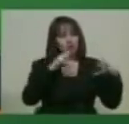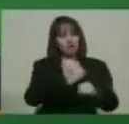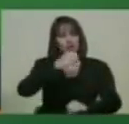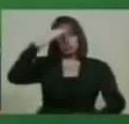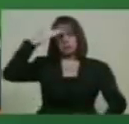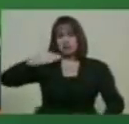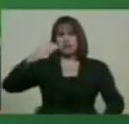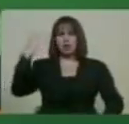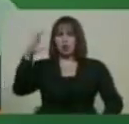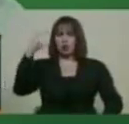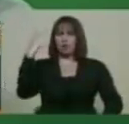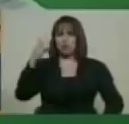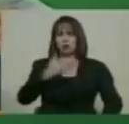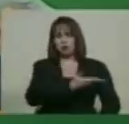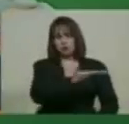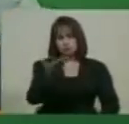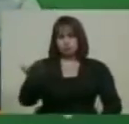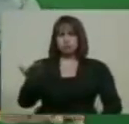militares colombianos,